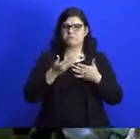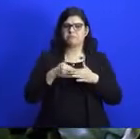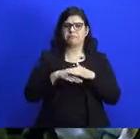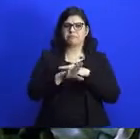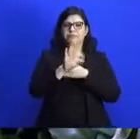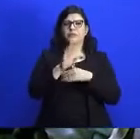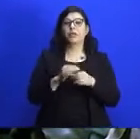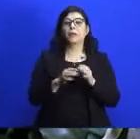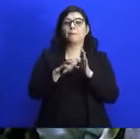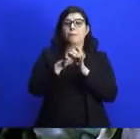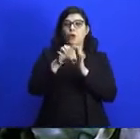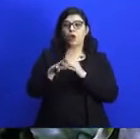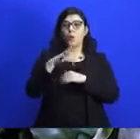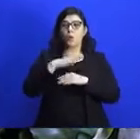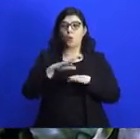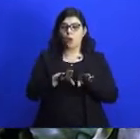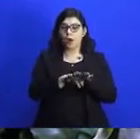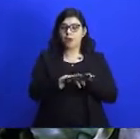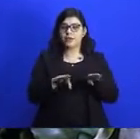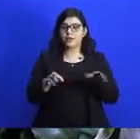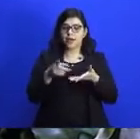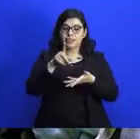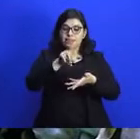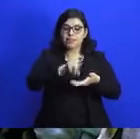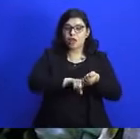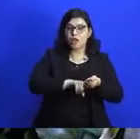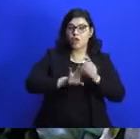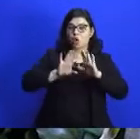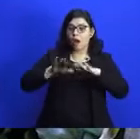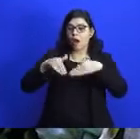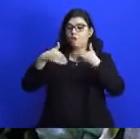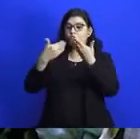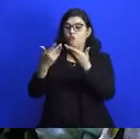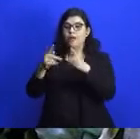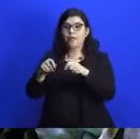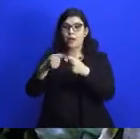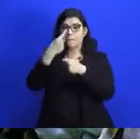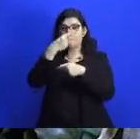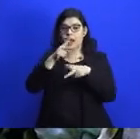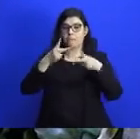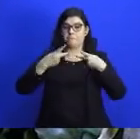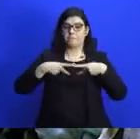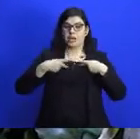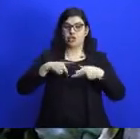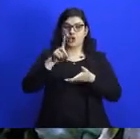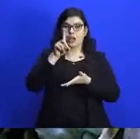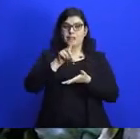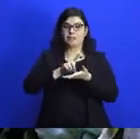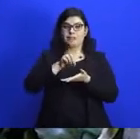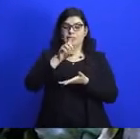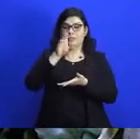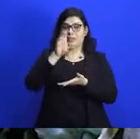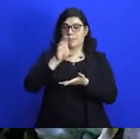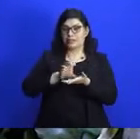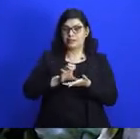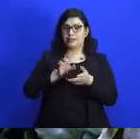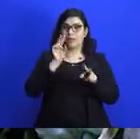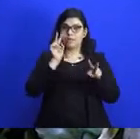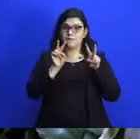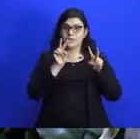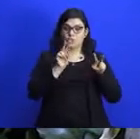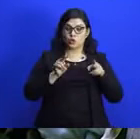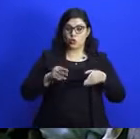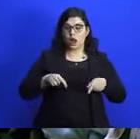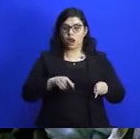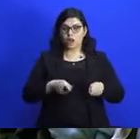superficies podotáctiles adentro y afuera de nuestras tiendas para personas con discapacidad visual. También tenemos botones